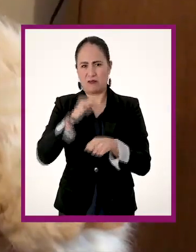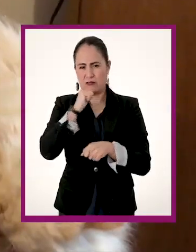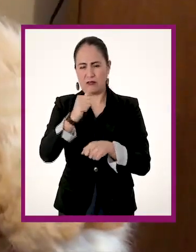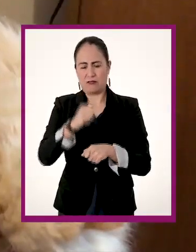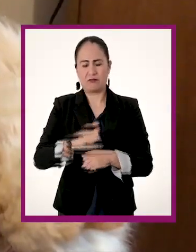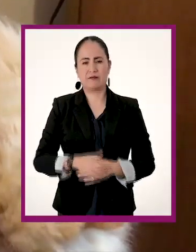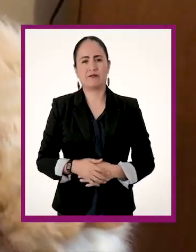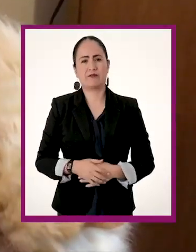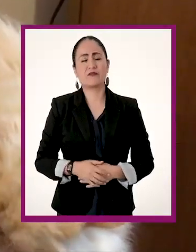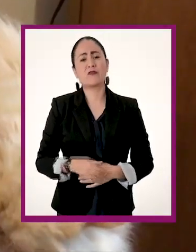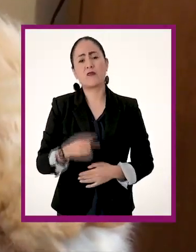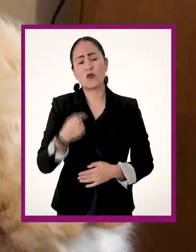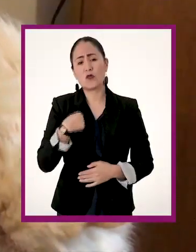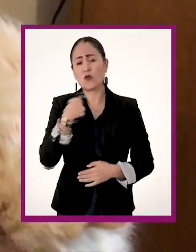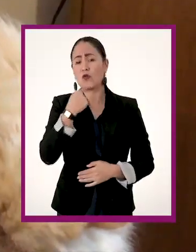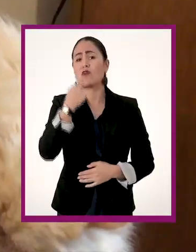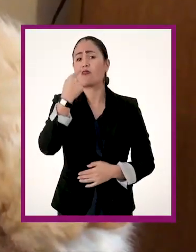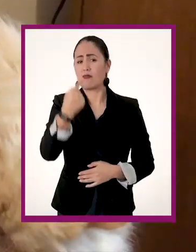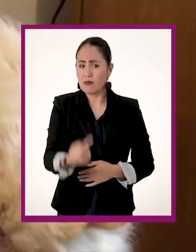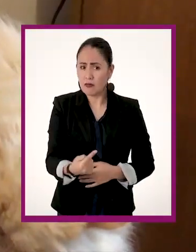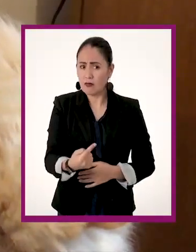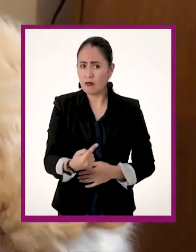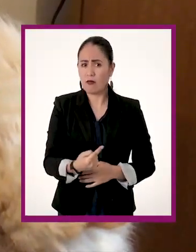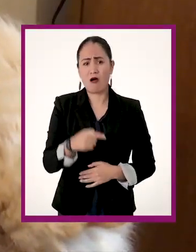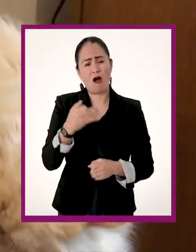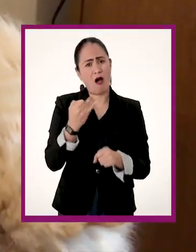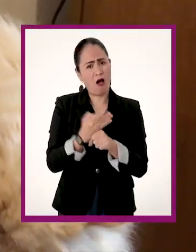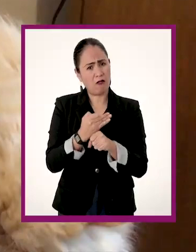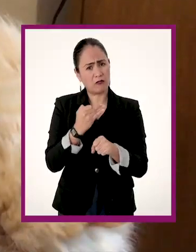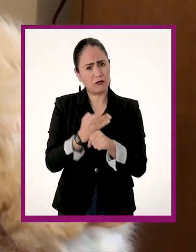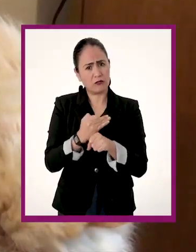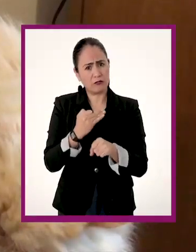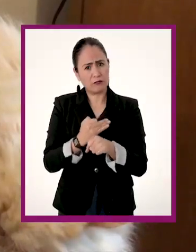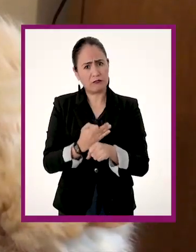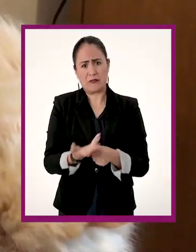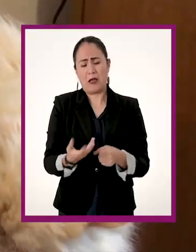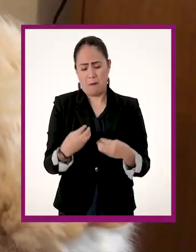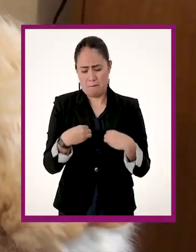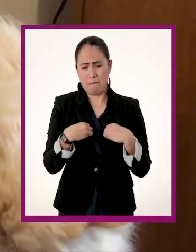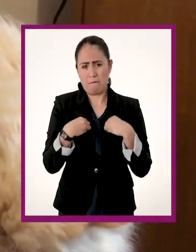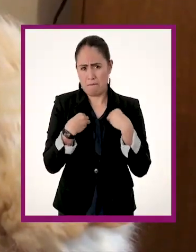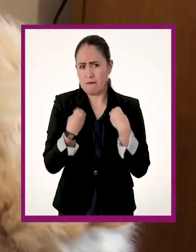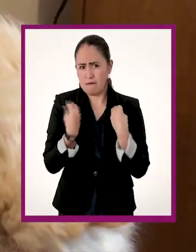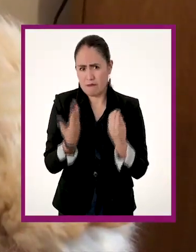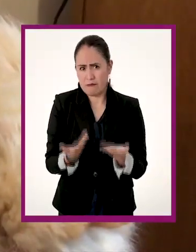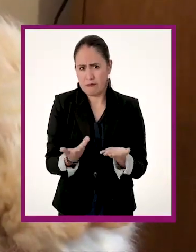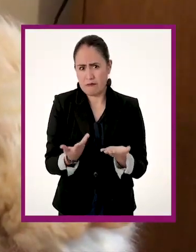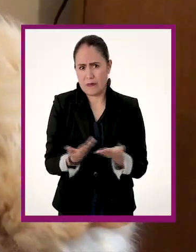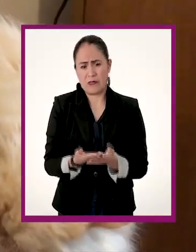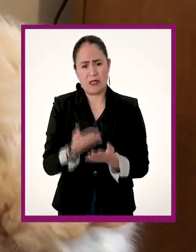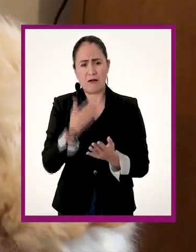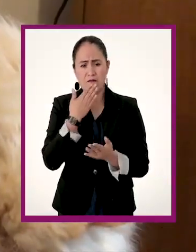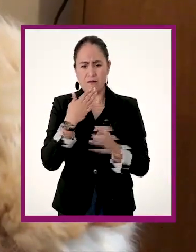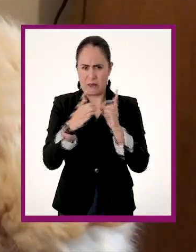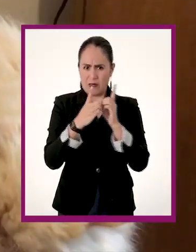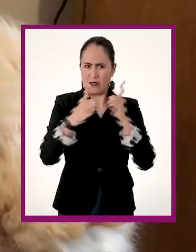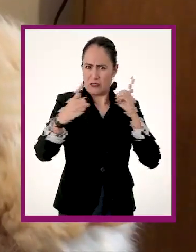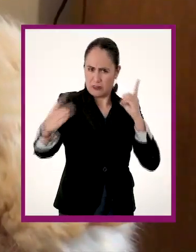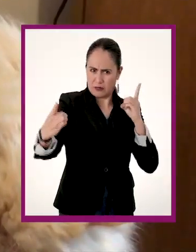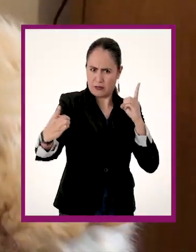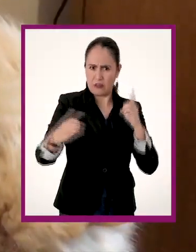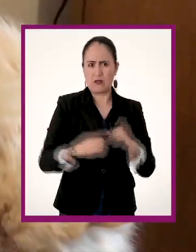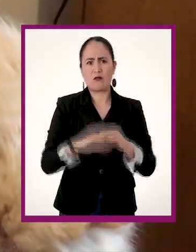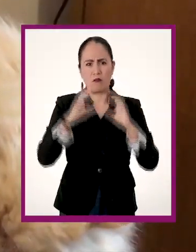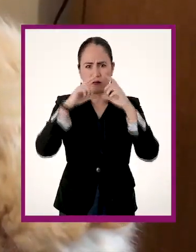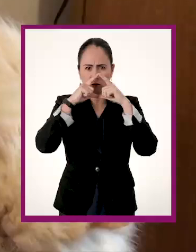enfermemos. Yo lo que digo es que sigamos manteniéndonos con este estilo de vida de